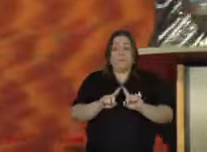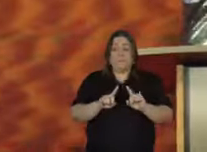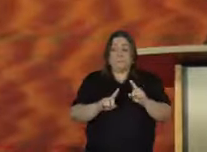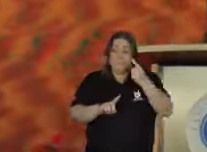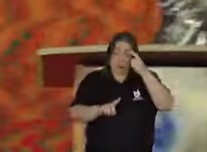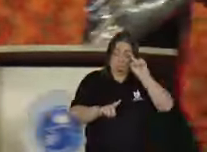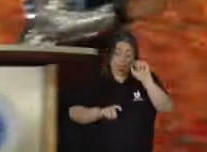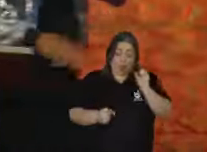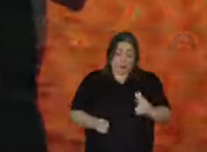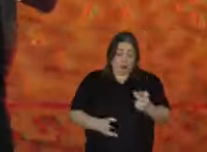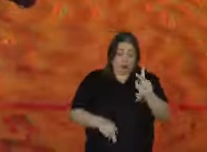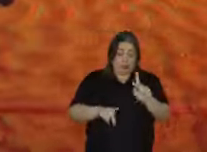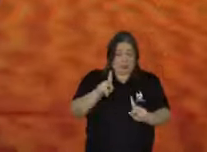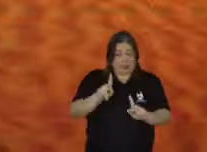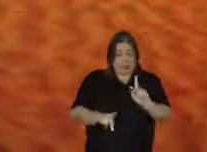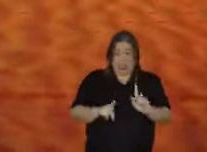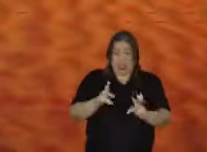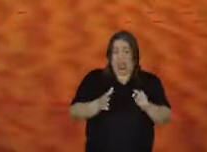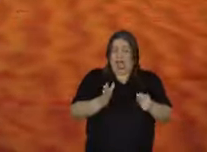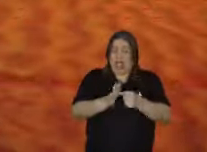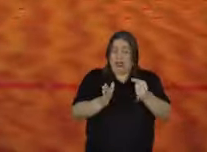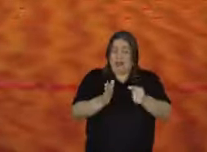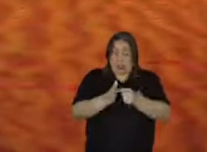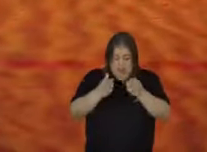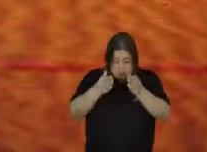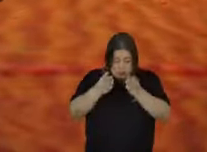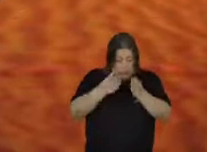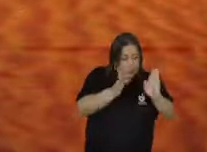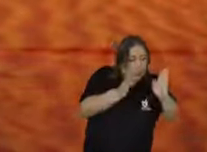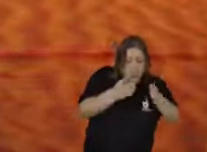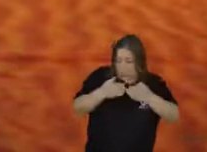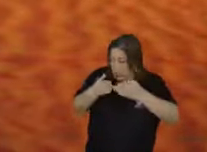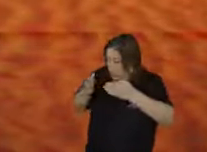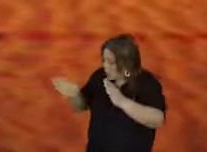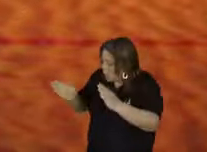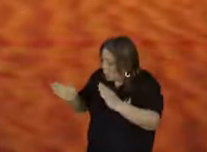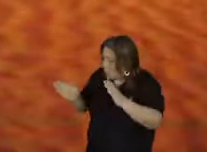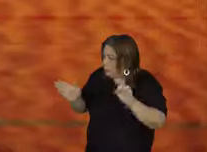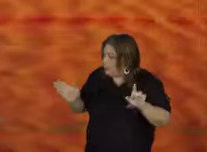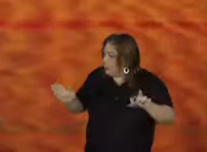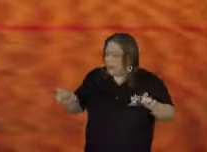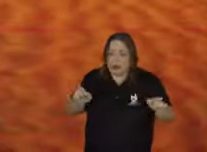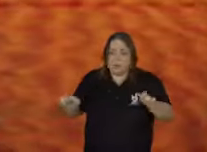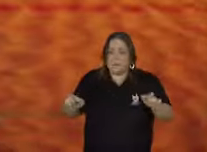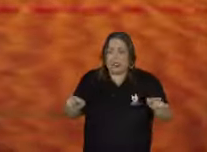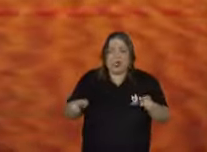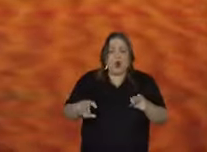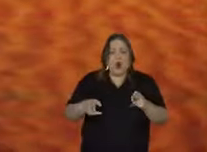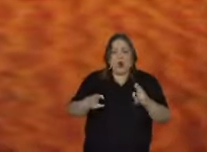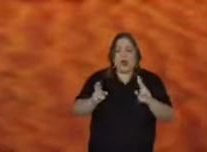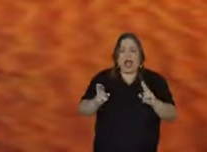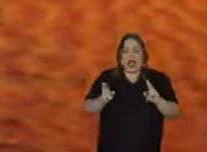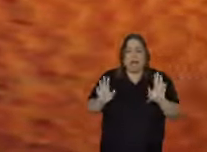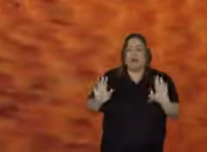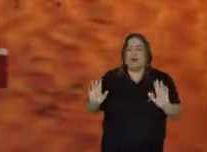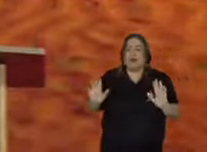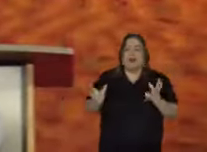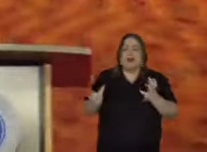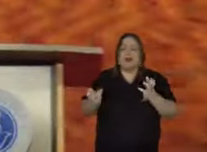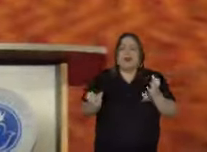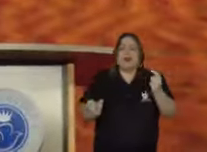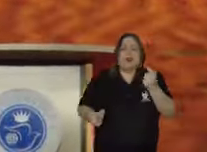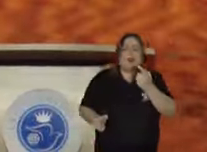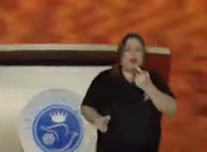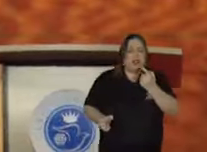mucha gente va a coger caminos que van a parecer más cortos y van a llegar más lejos, quizás más rápido lo que tú piensas que vas a llegar. Pero quiero decirte algo.